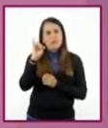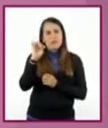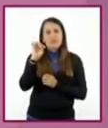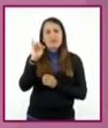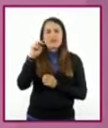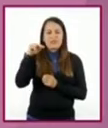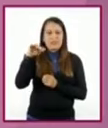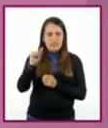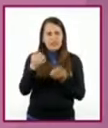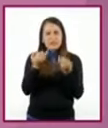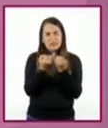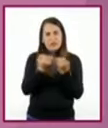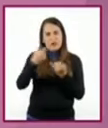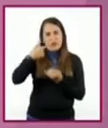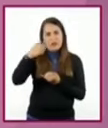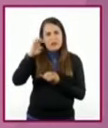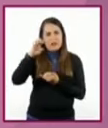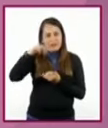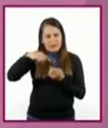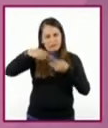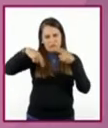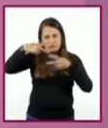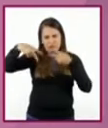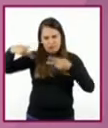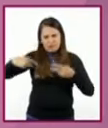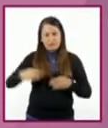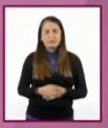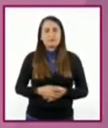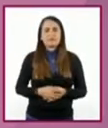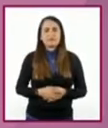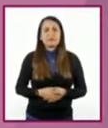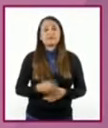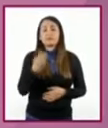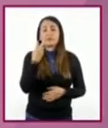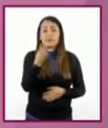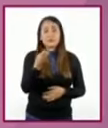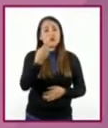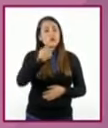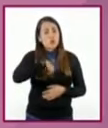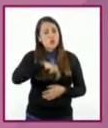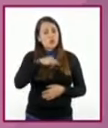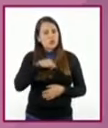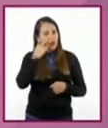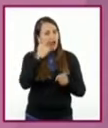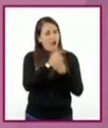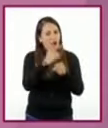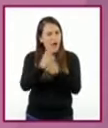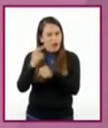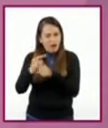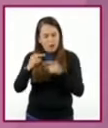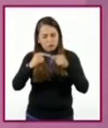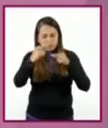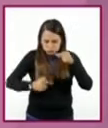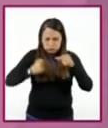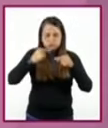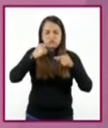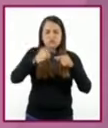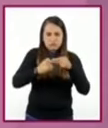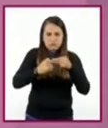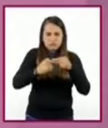genético. Y por esta participación nos hemos dado a la tarea de seguirle el rastro a este elemento químico.